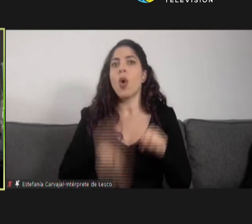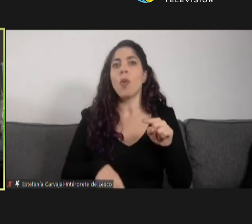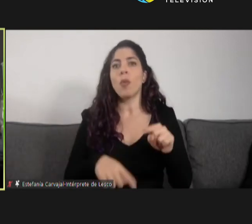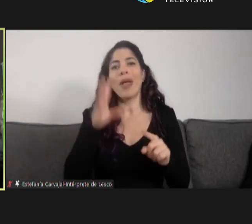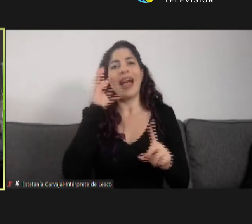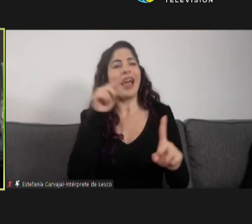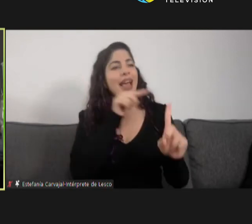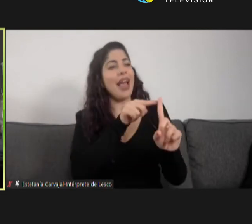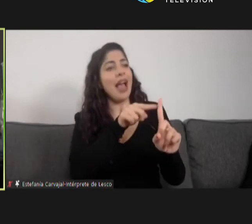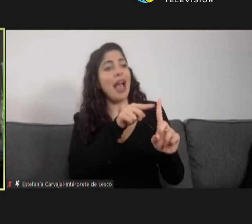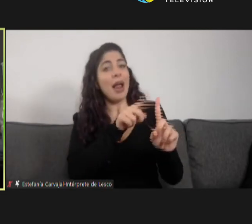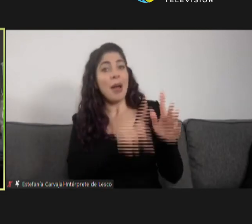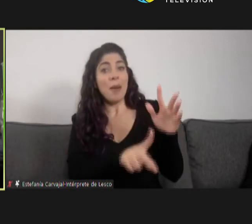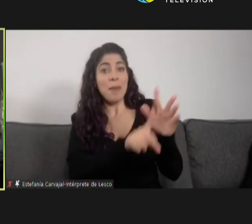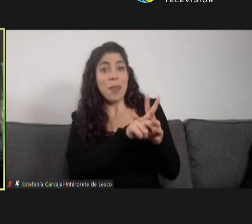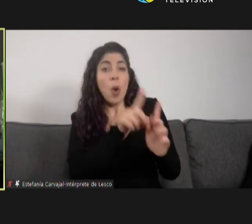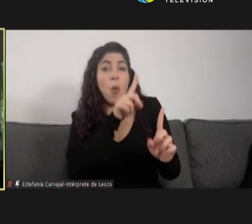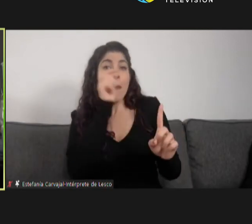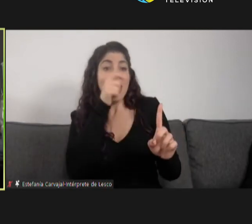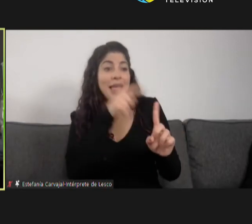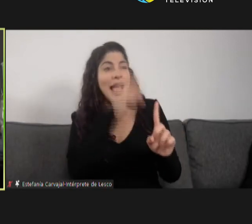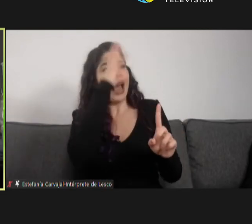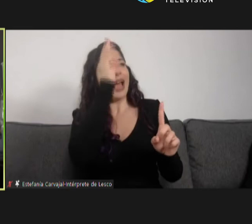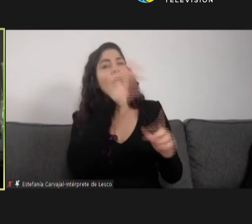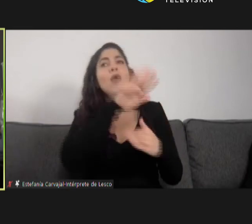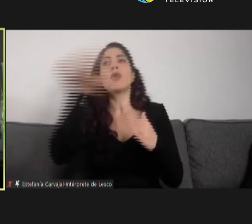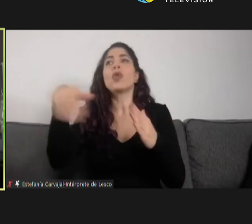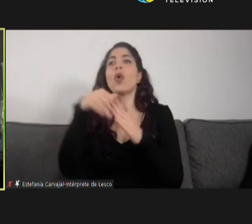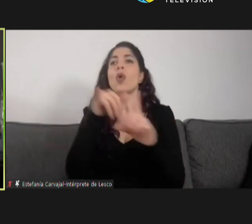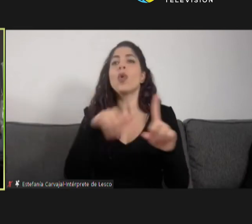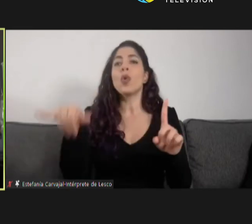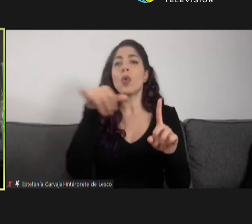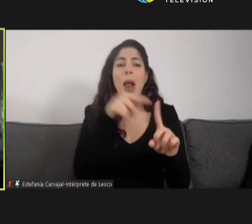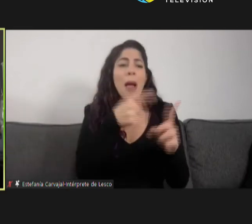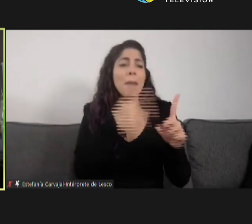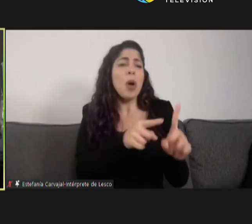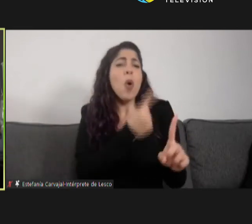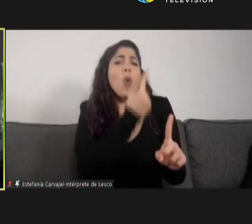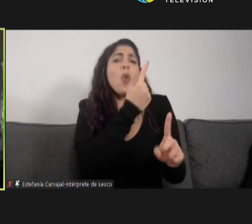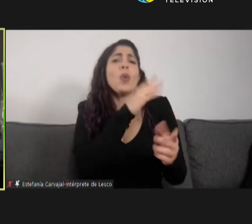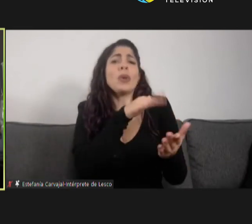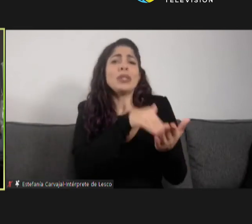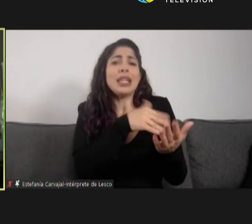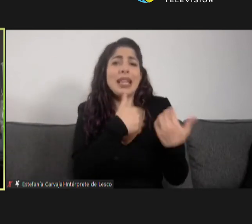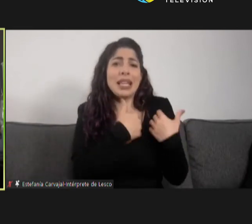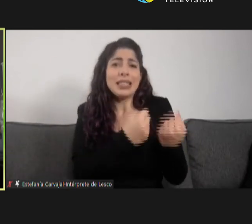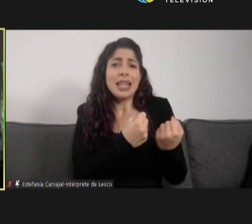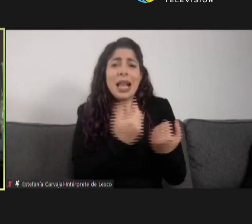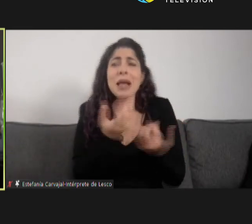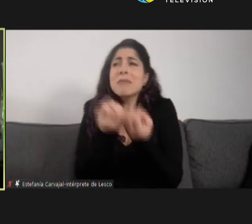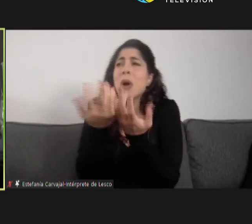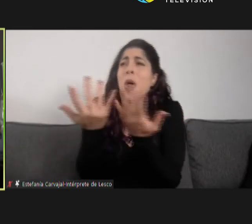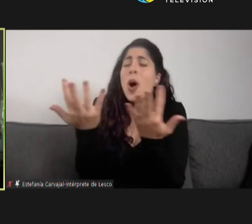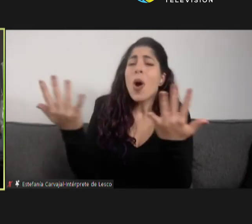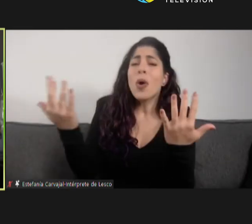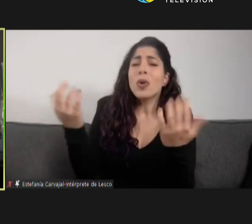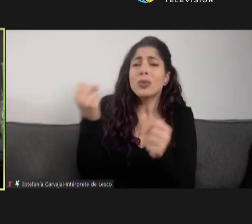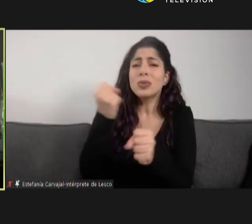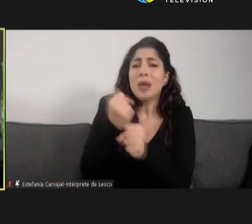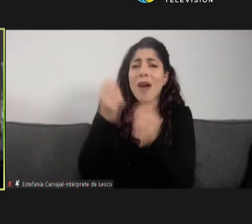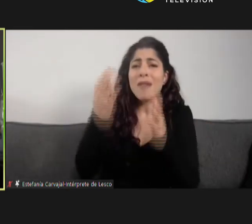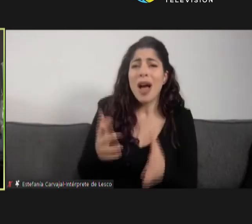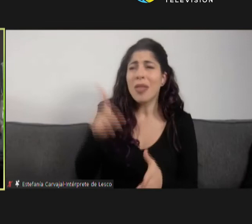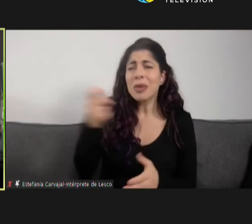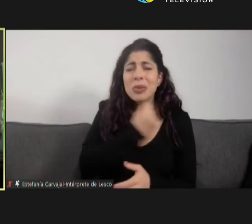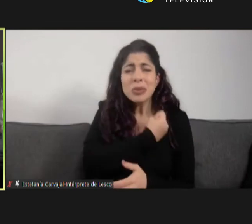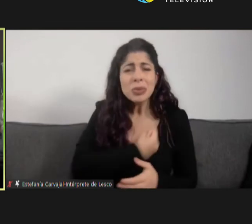lo que salió en un video, en un centro de salud, a todos los miles de funcionarios que están dándolo